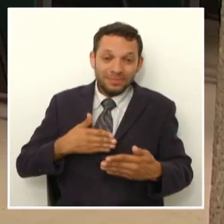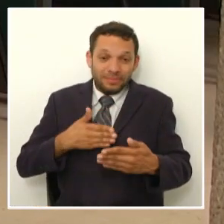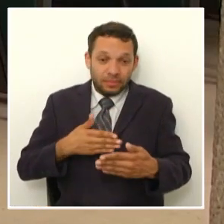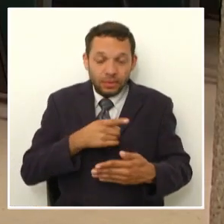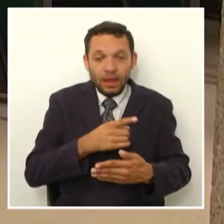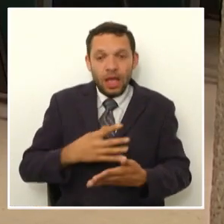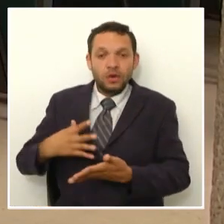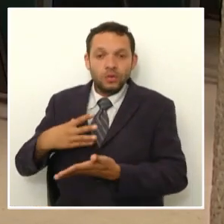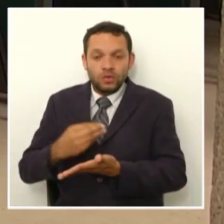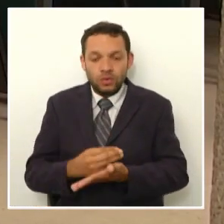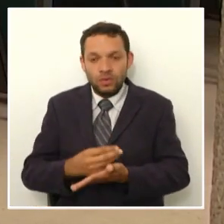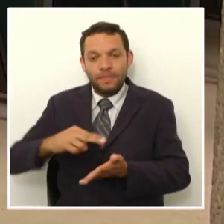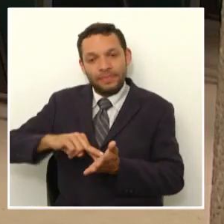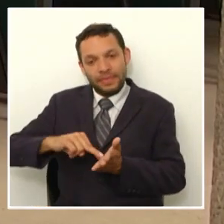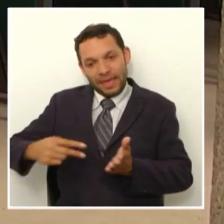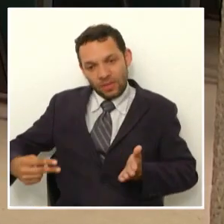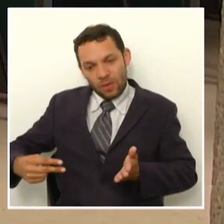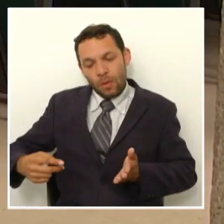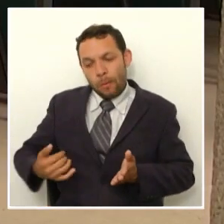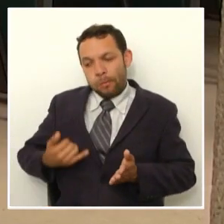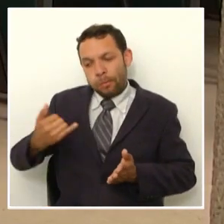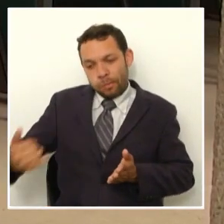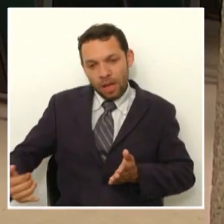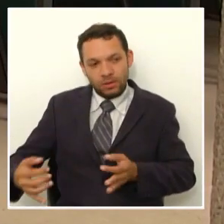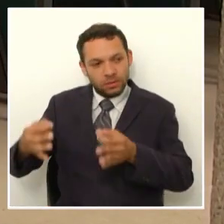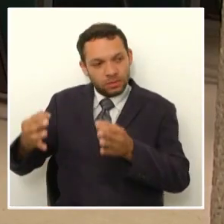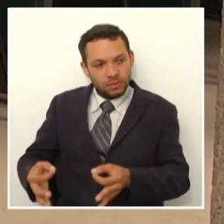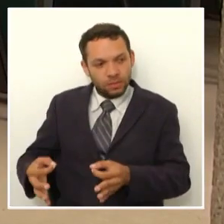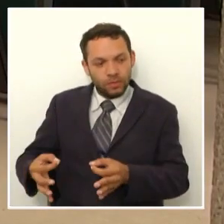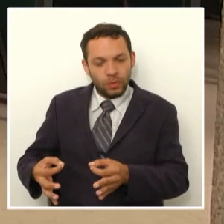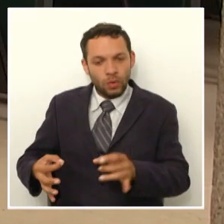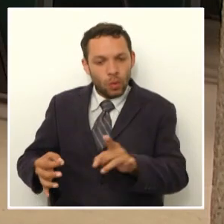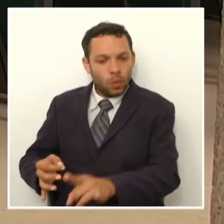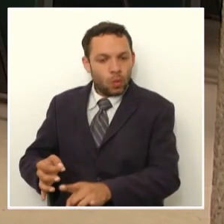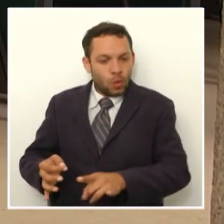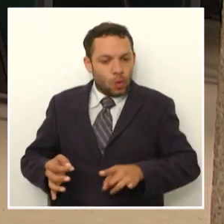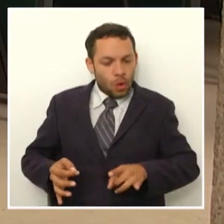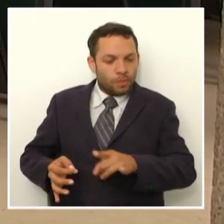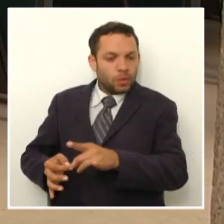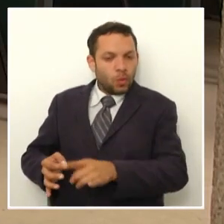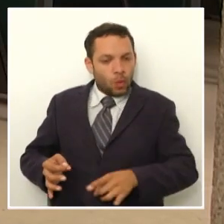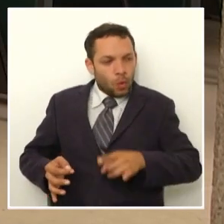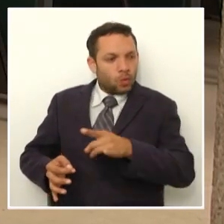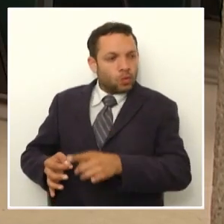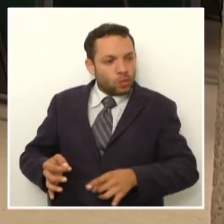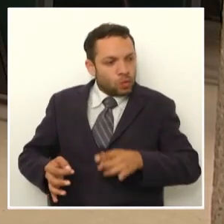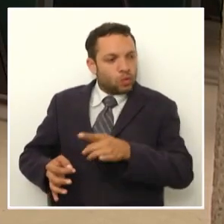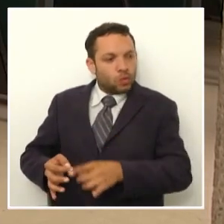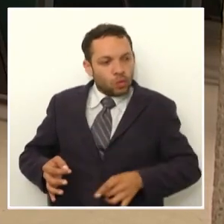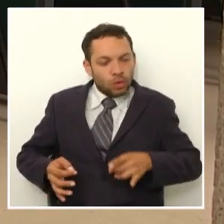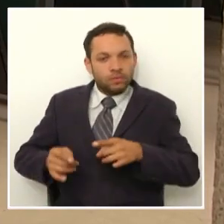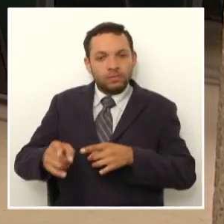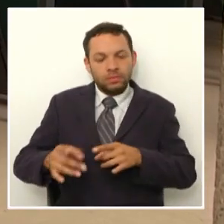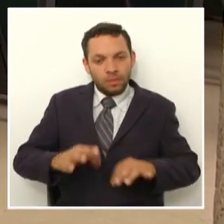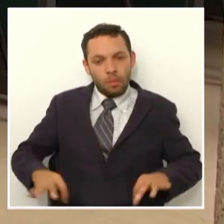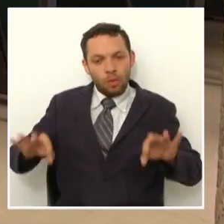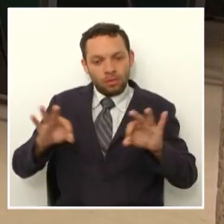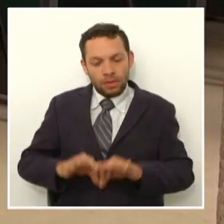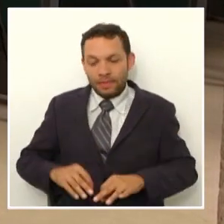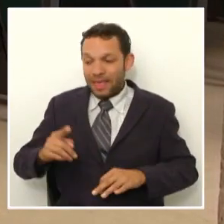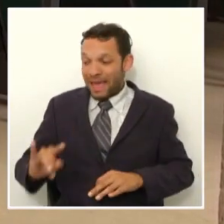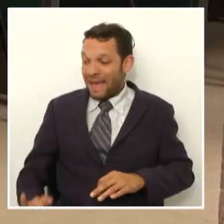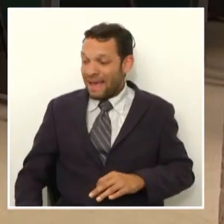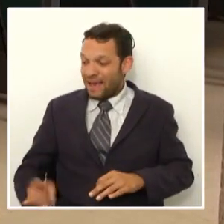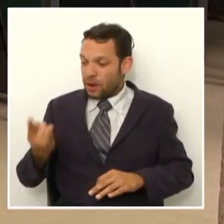nebulizador, con este equipo también marcado con el nombre de Rafael Sarmiento, lo atendimos para los problemas